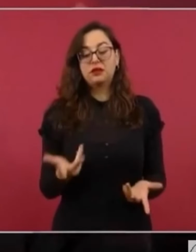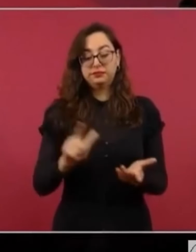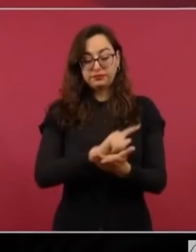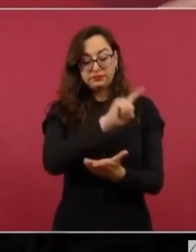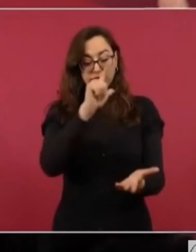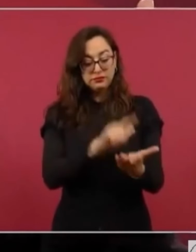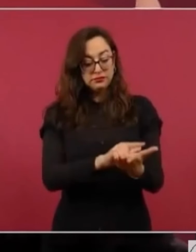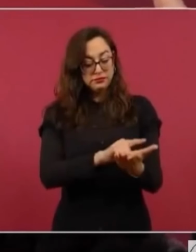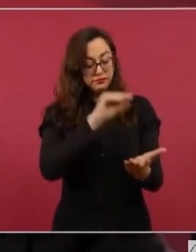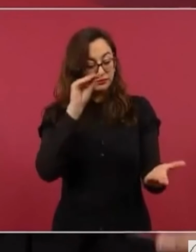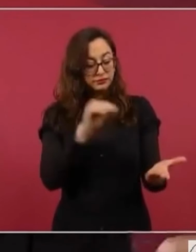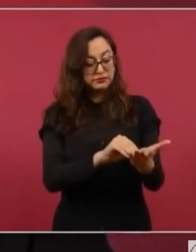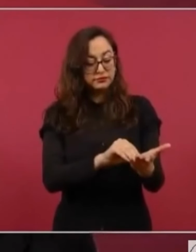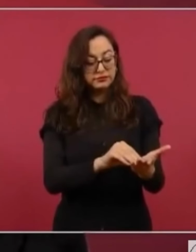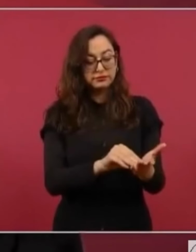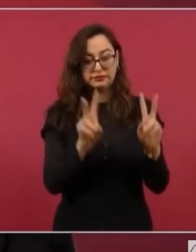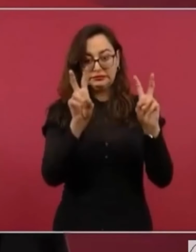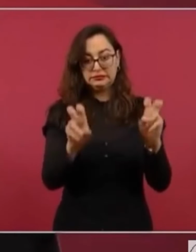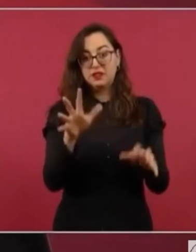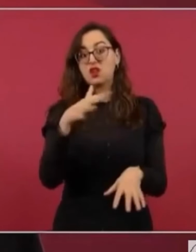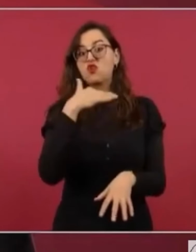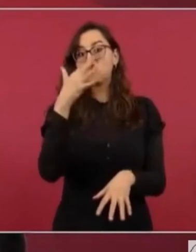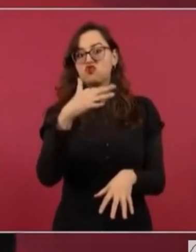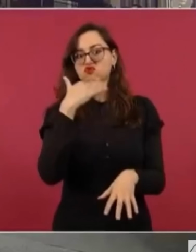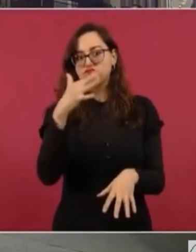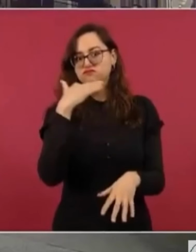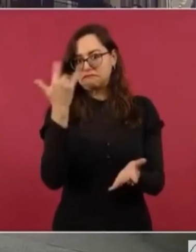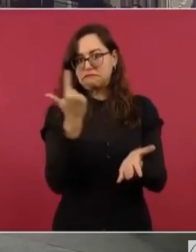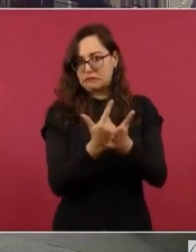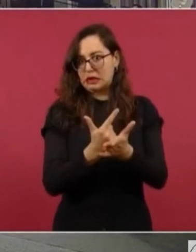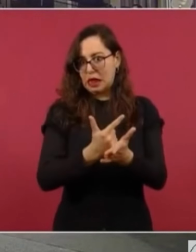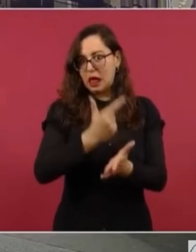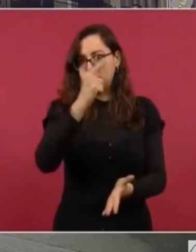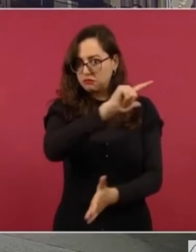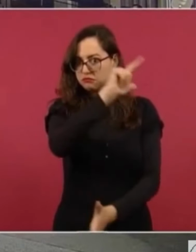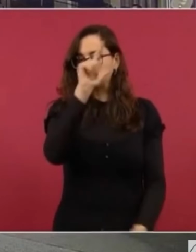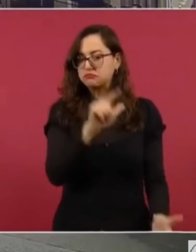porque Salinas modificó el Código Penal